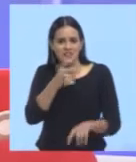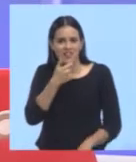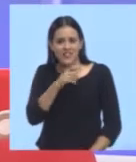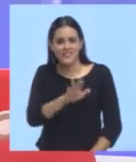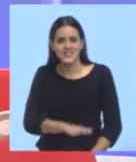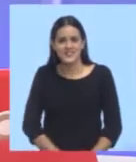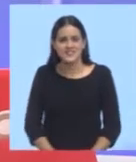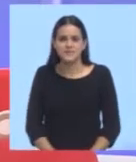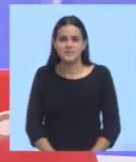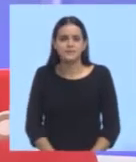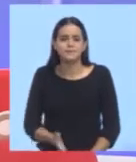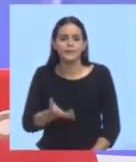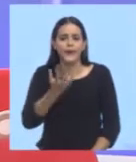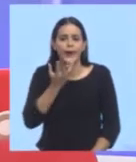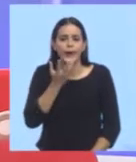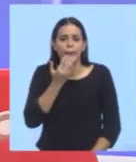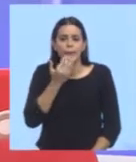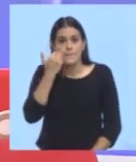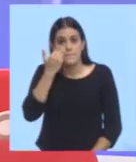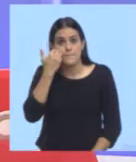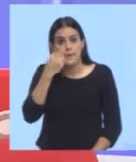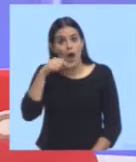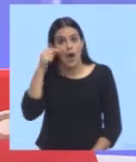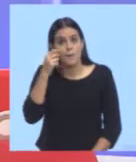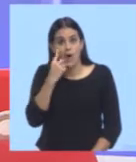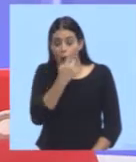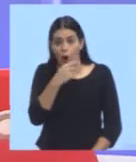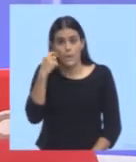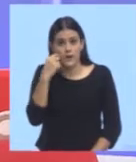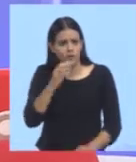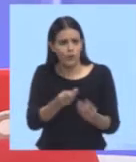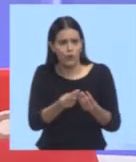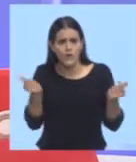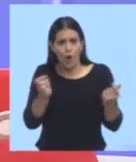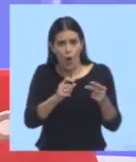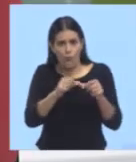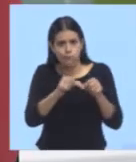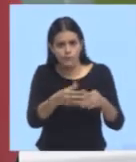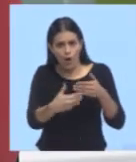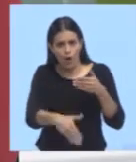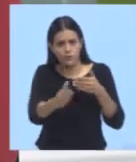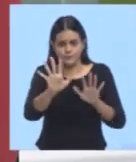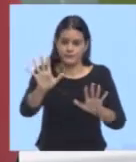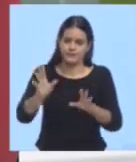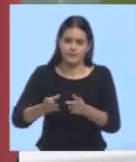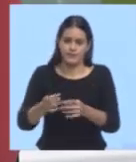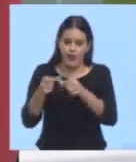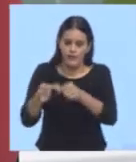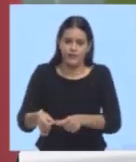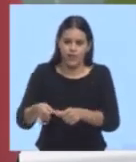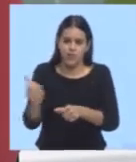personas que se le presenta por ejemplo esta coloración en piel y enojo va a pasar o le queda con el pie no eso pasa eso pasa es